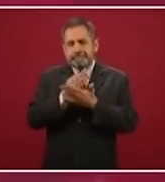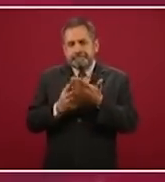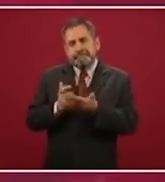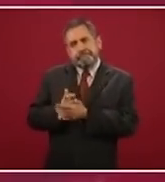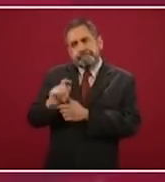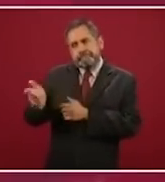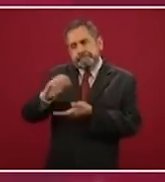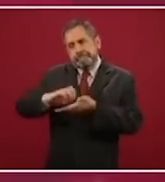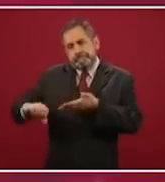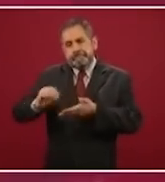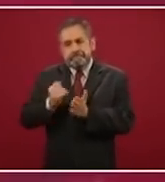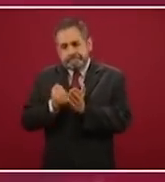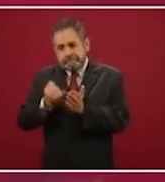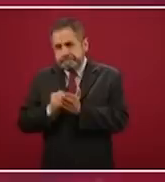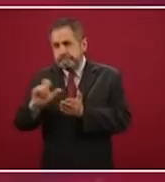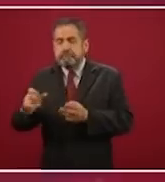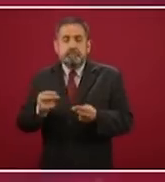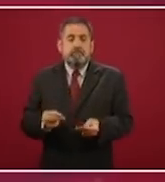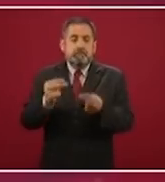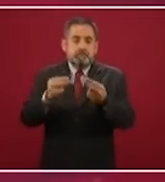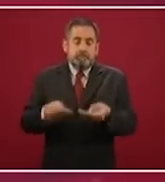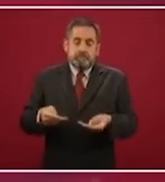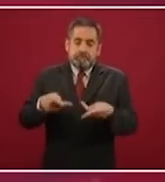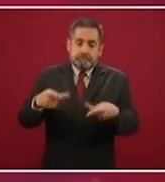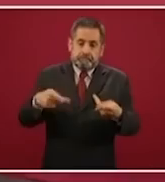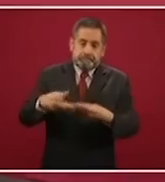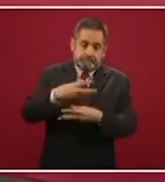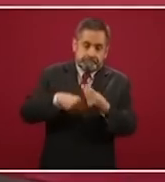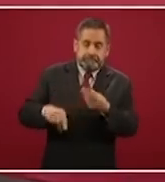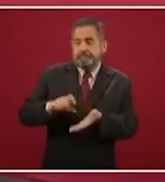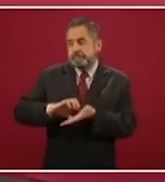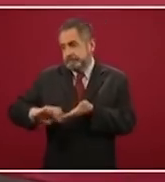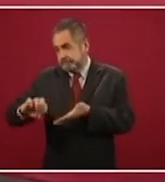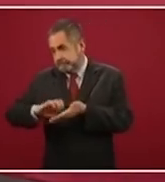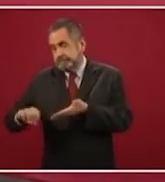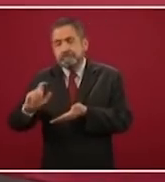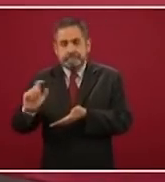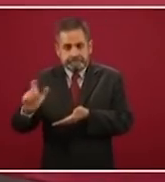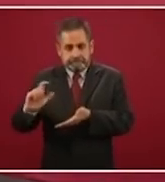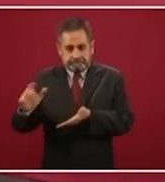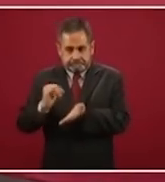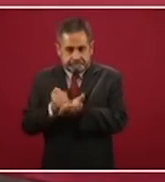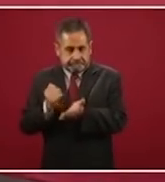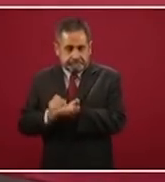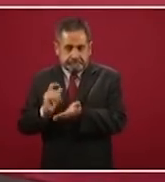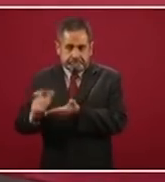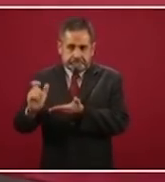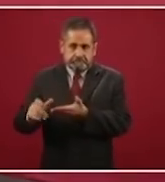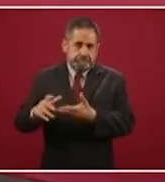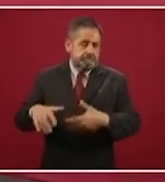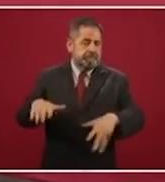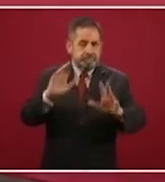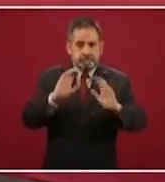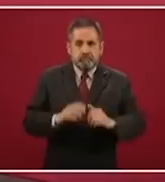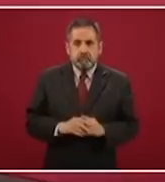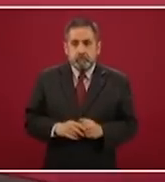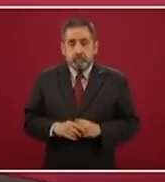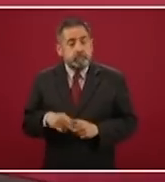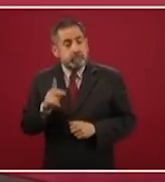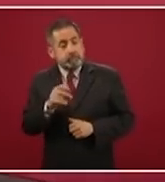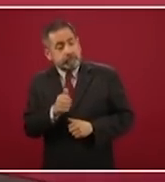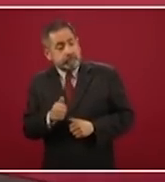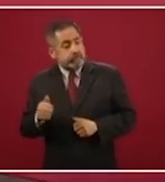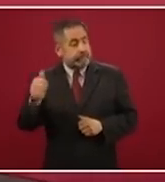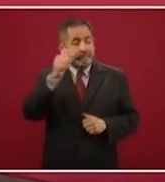los comerciantes, los pequeños, medianos, grandes empresarios, pero había